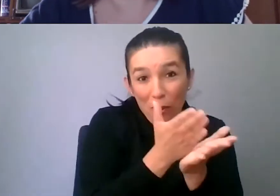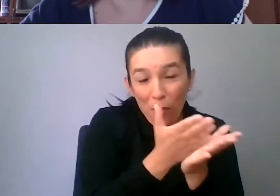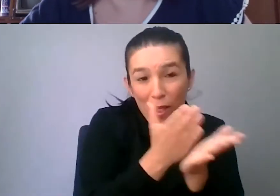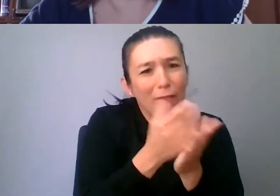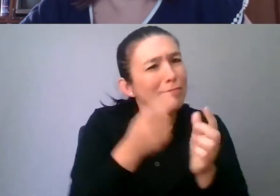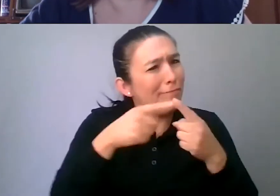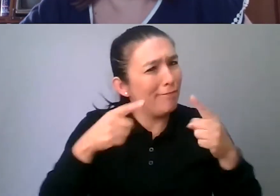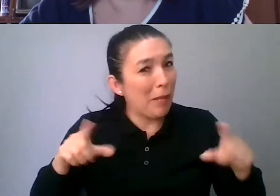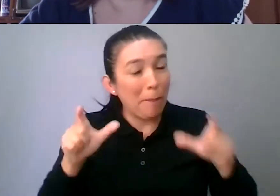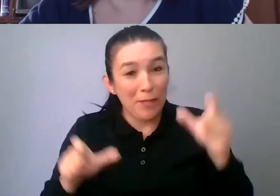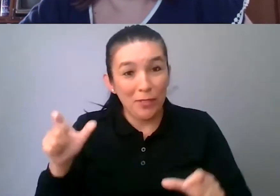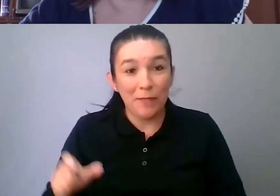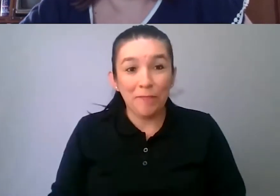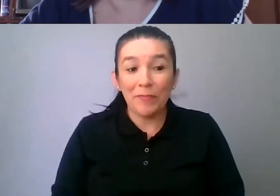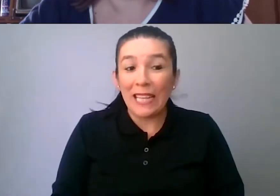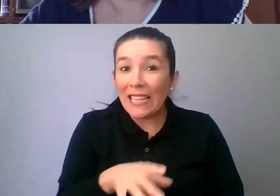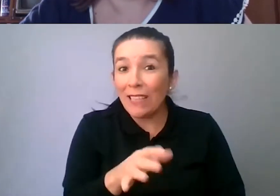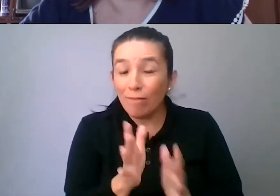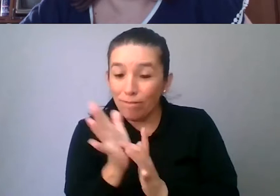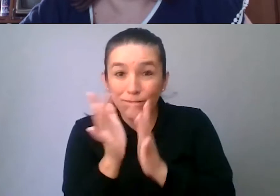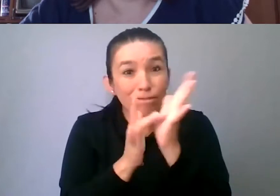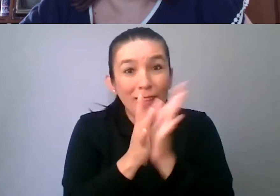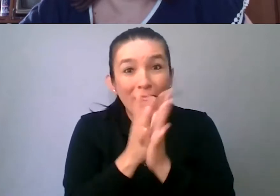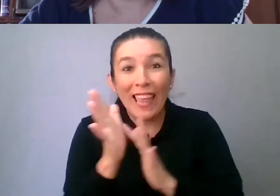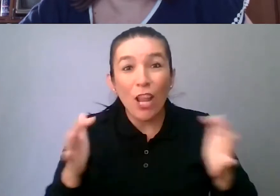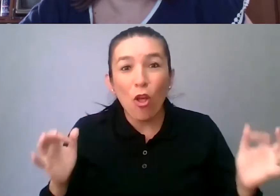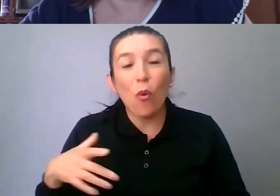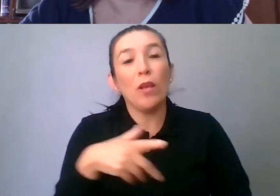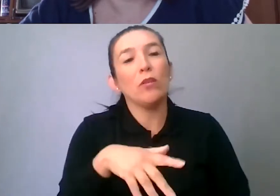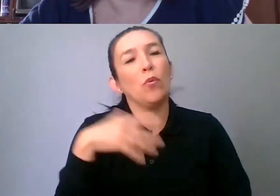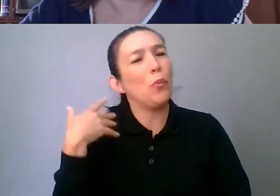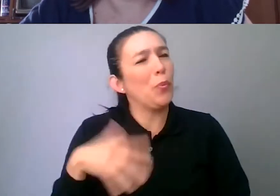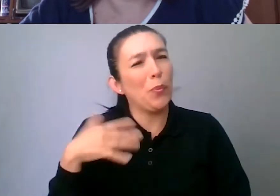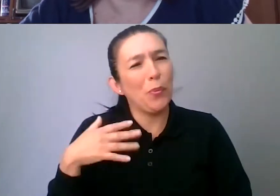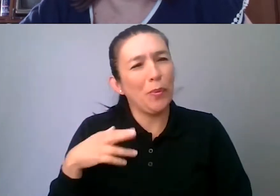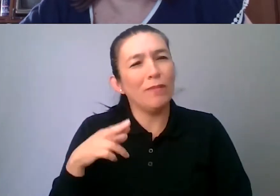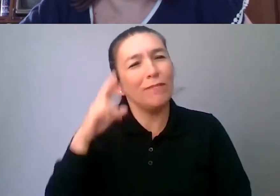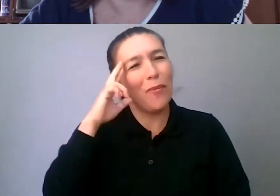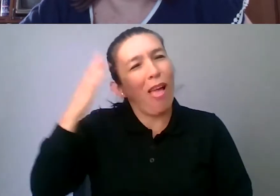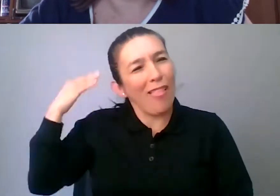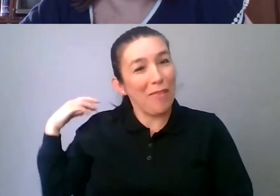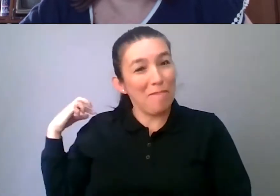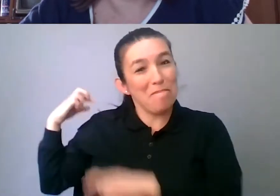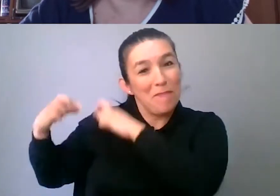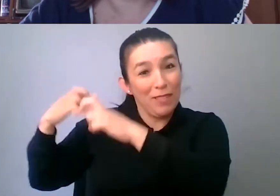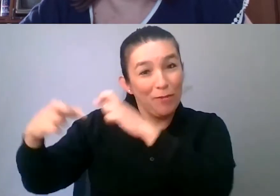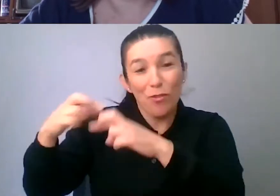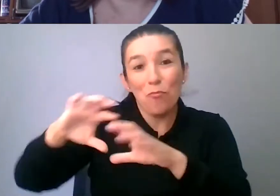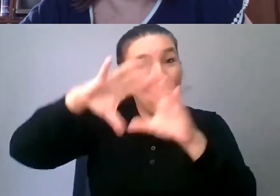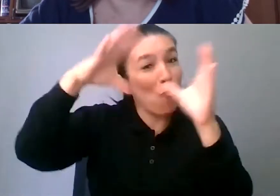etcétera. Las figuras de hilo son un valor patrimonial en todo el